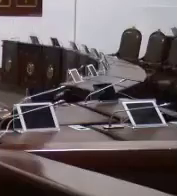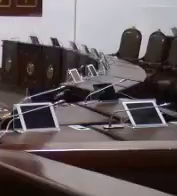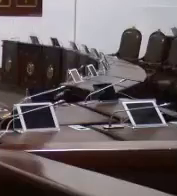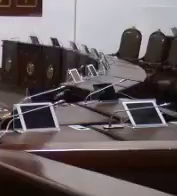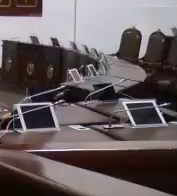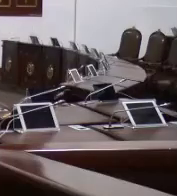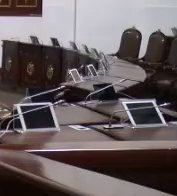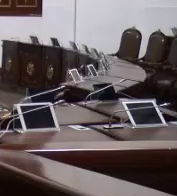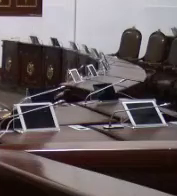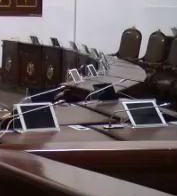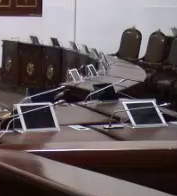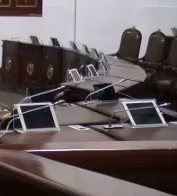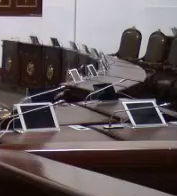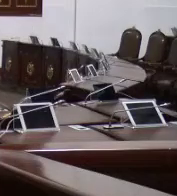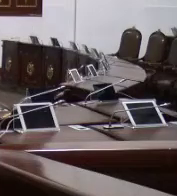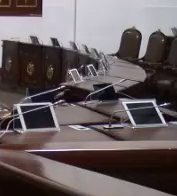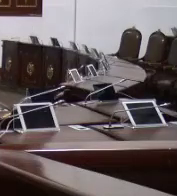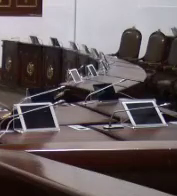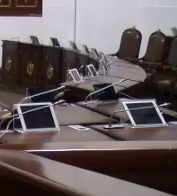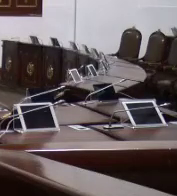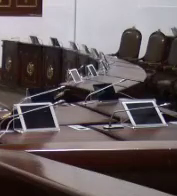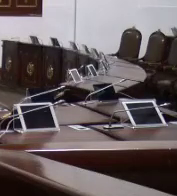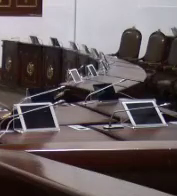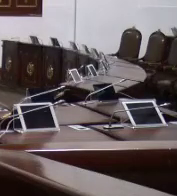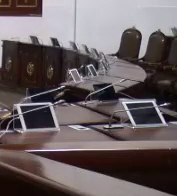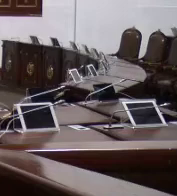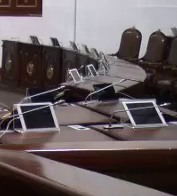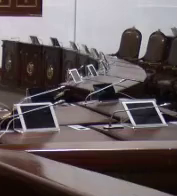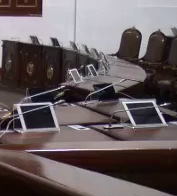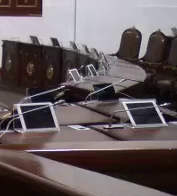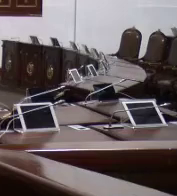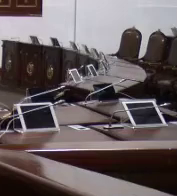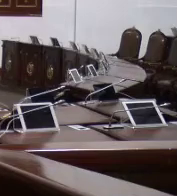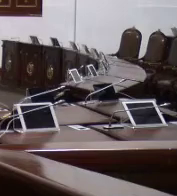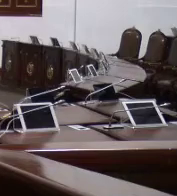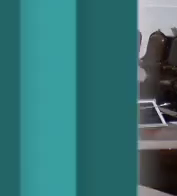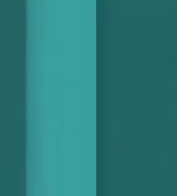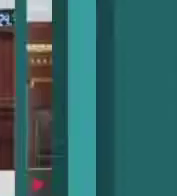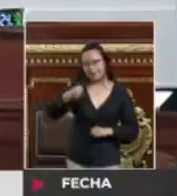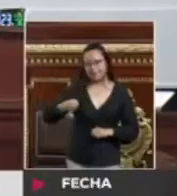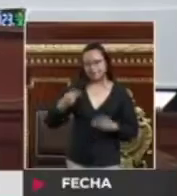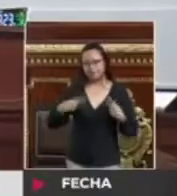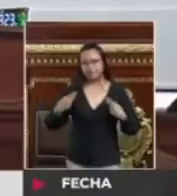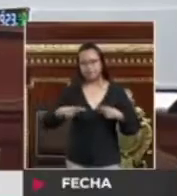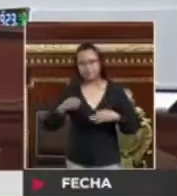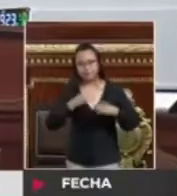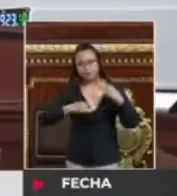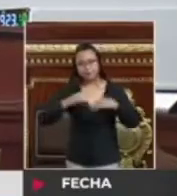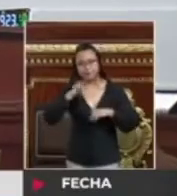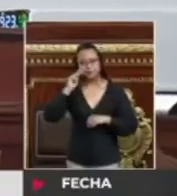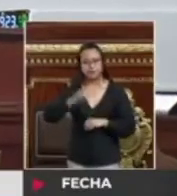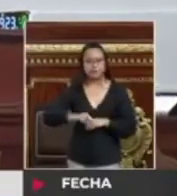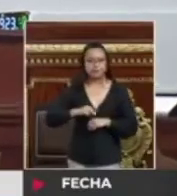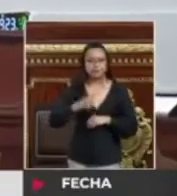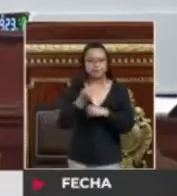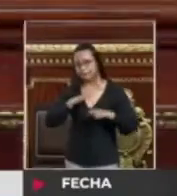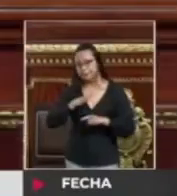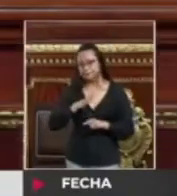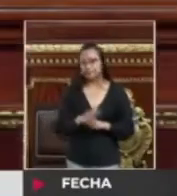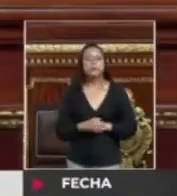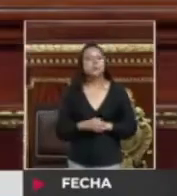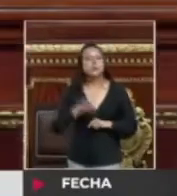El Congreso de la Ciudad de México aprobó un dictamen presentado por la Comisión de Asuntos Político-Electorales para reformar el Código de Procedimientos